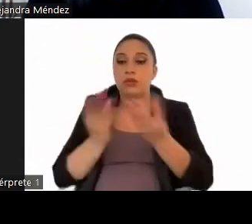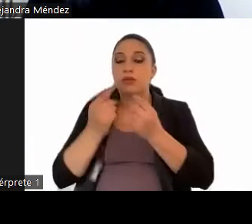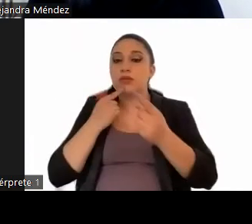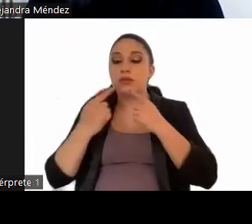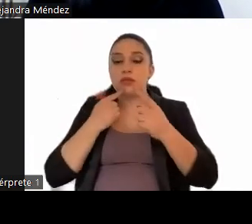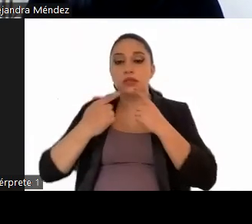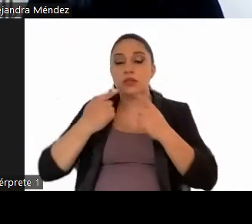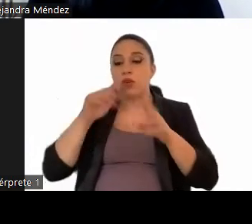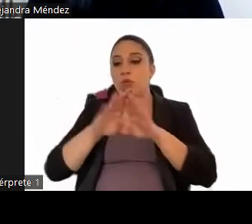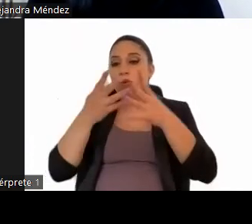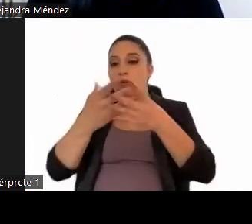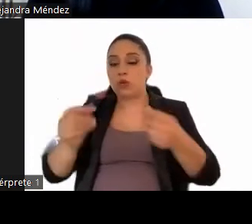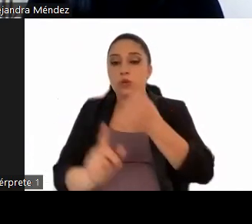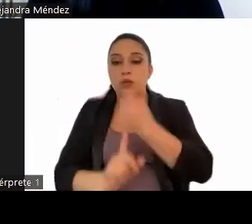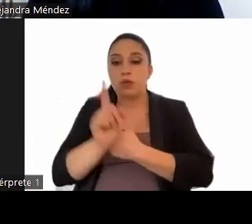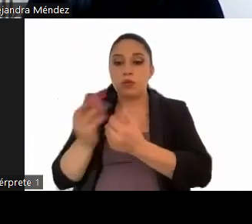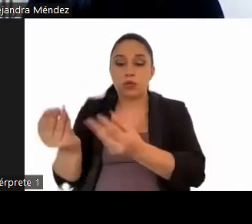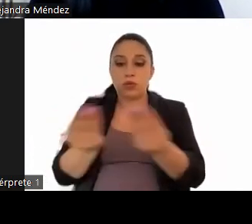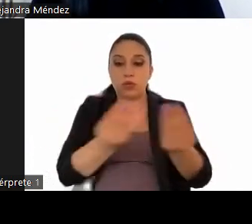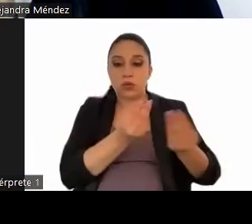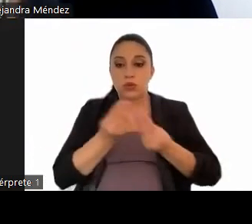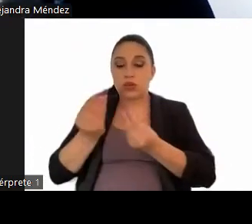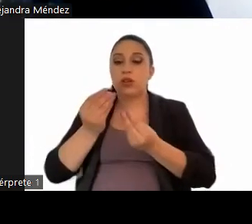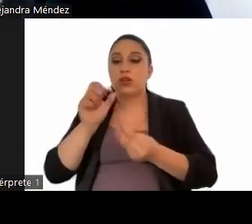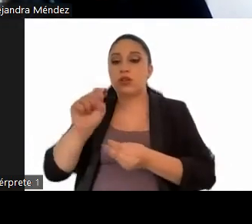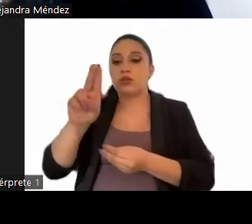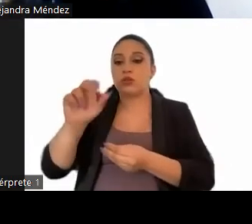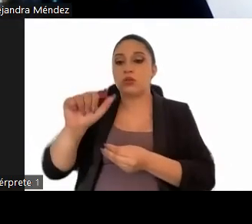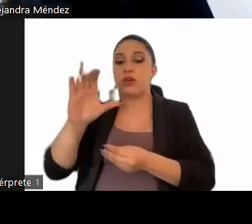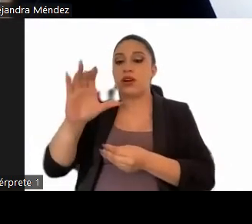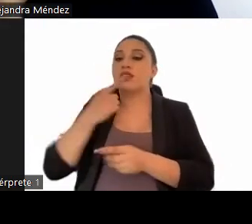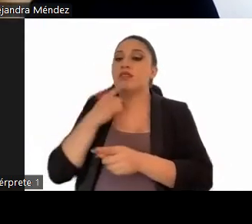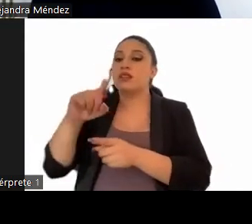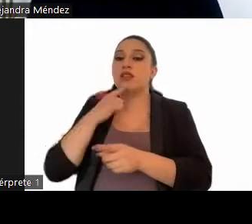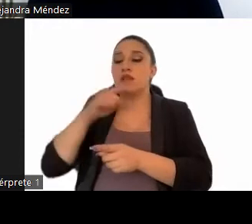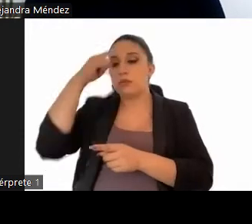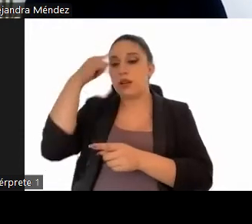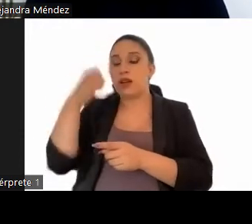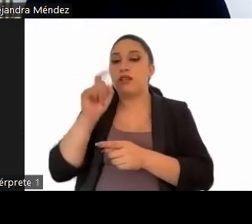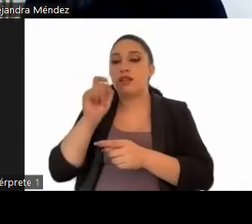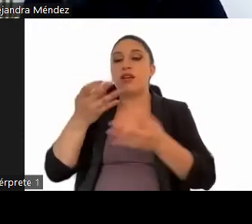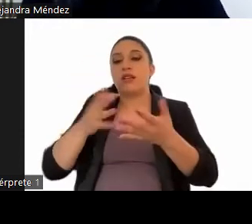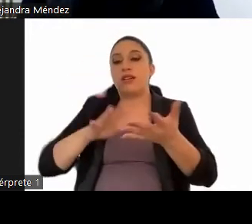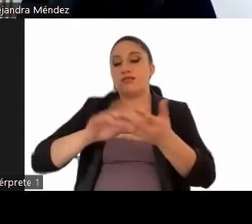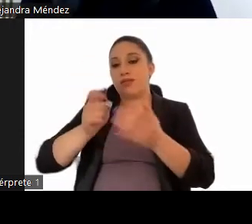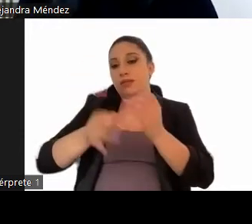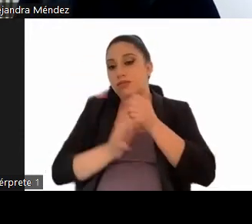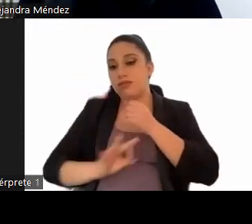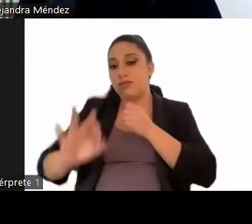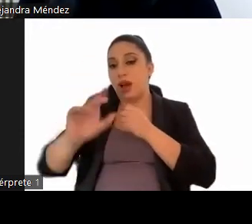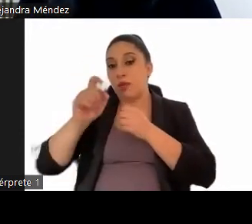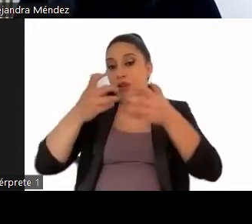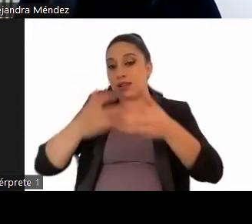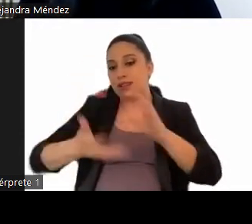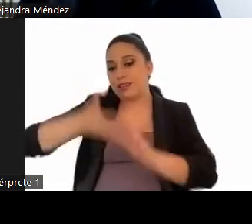para solucionar múltiples gestiones del SUAC relacionadas al desasolve del drenaje y alcantarillado, presentada por la